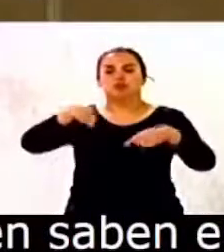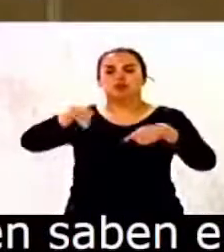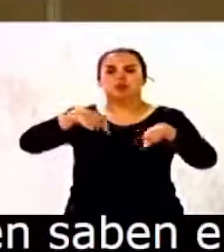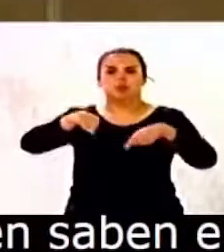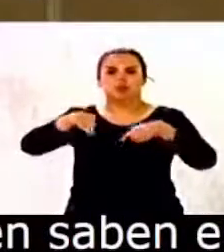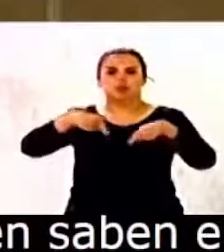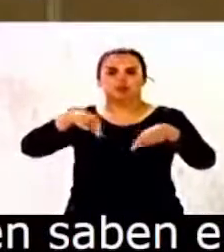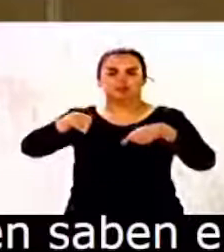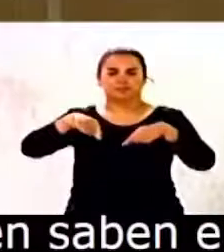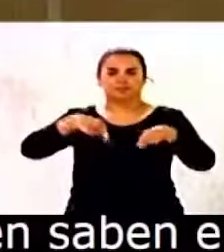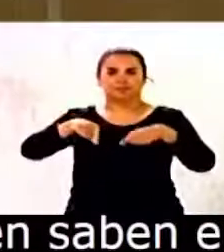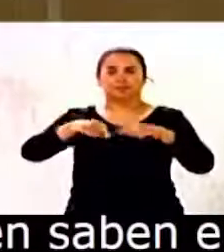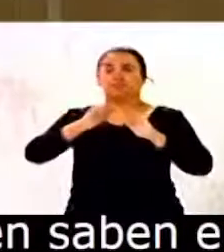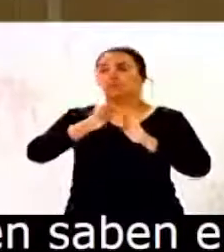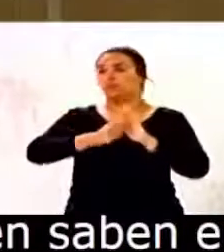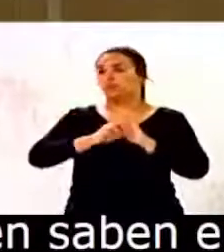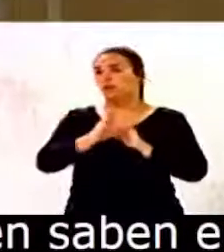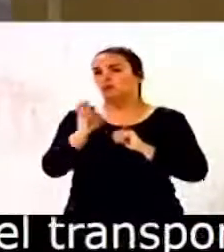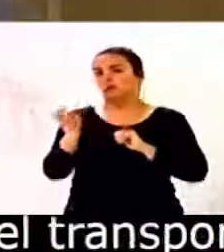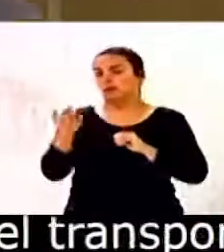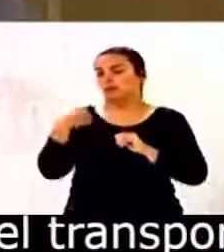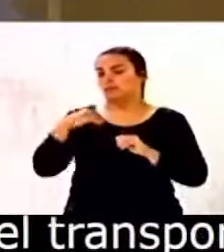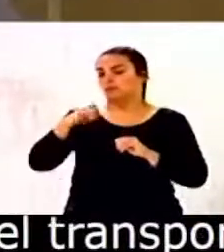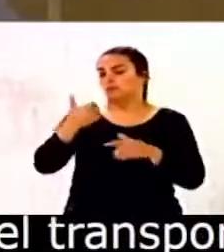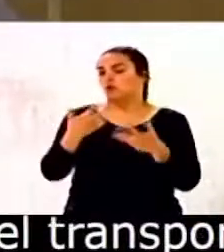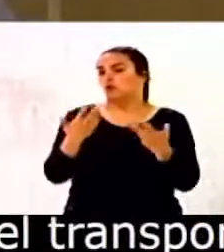entre otras medidas que ayer se aprobaron,